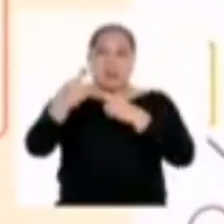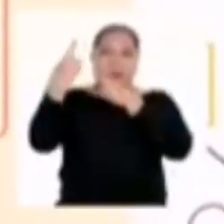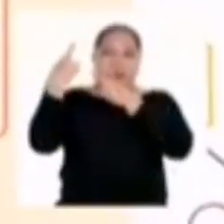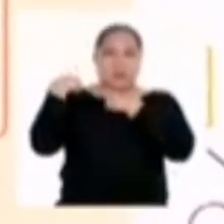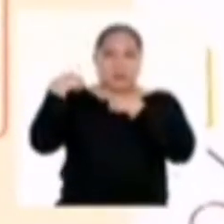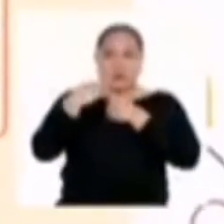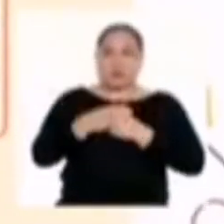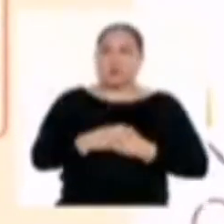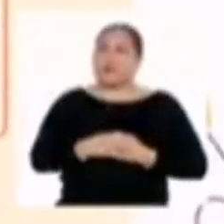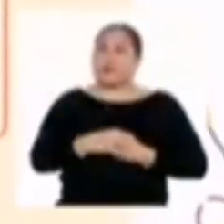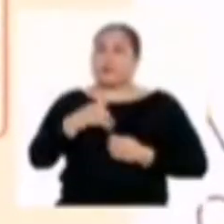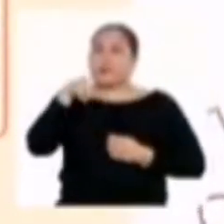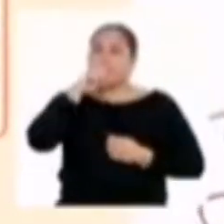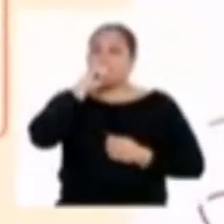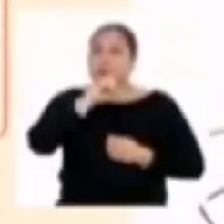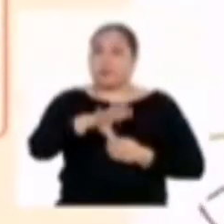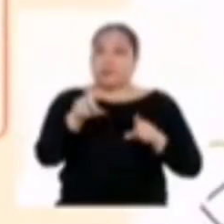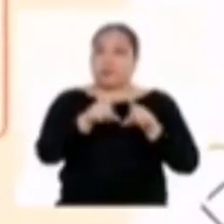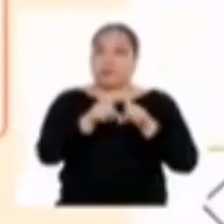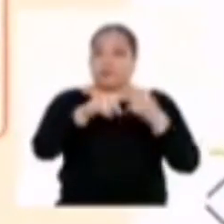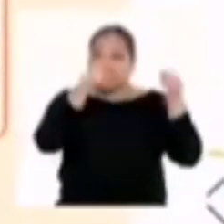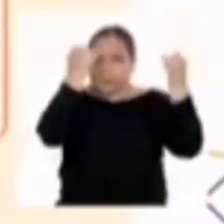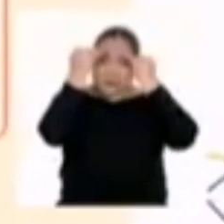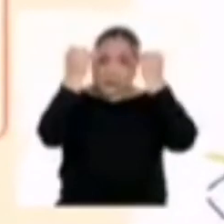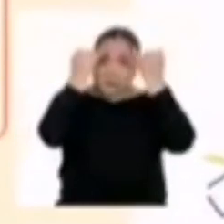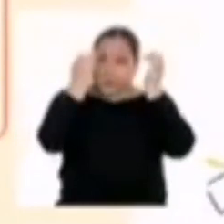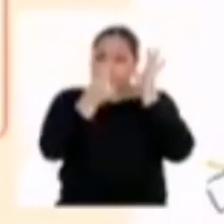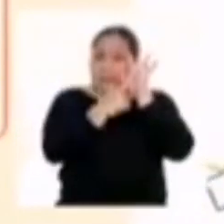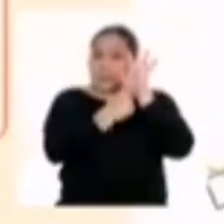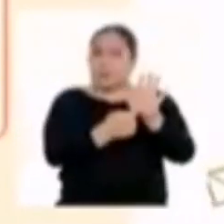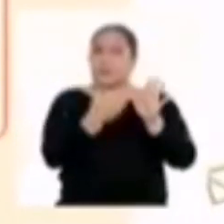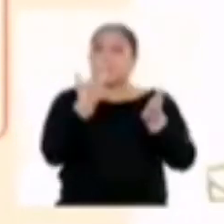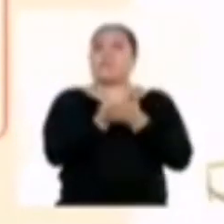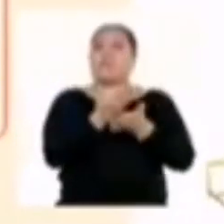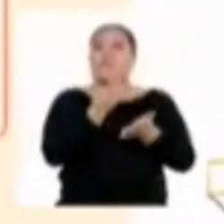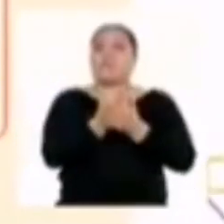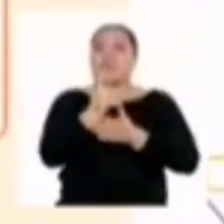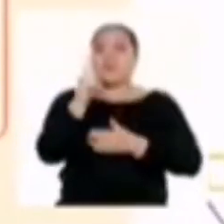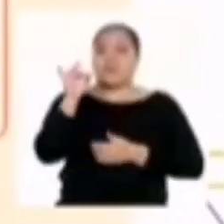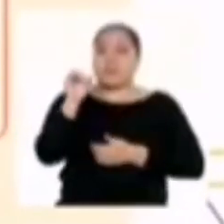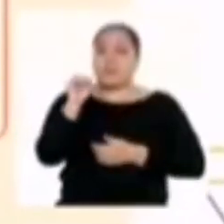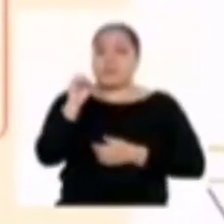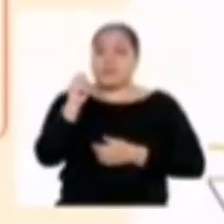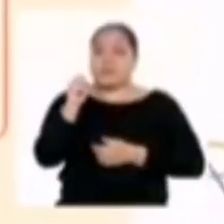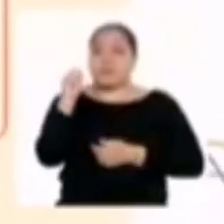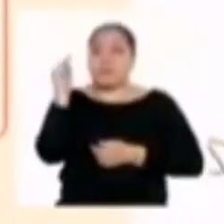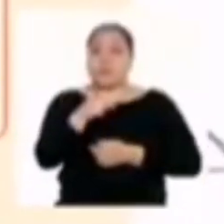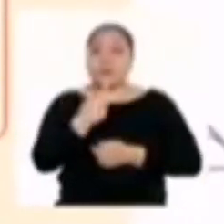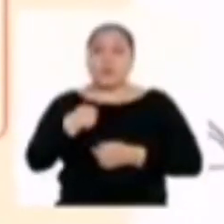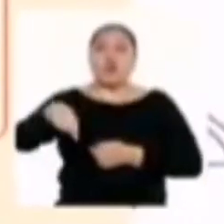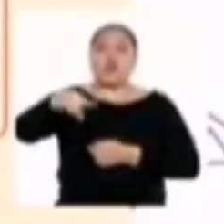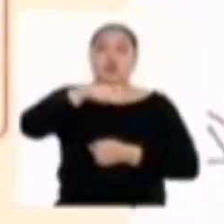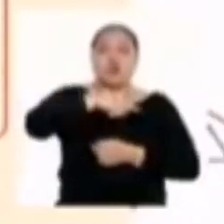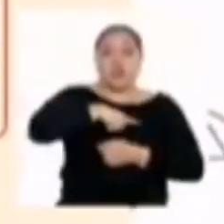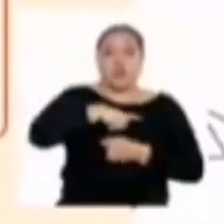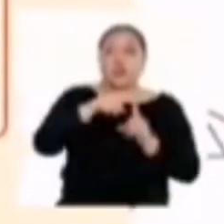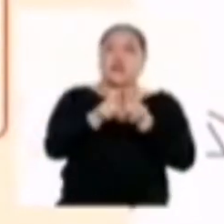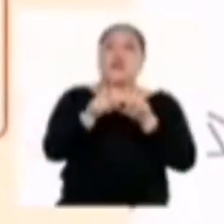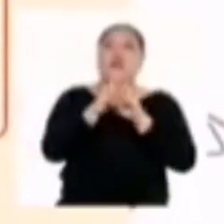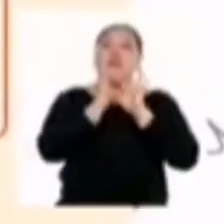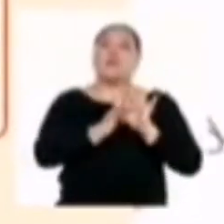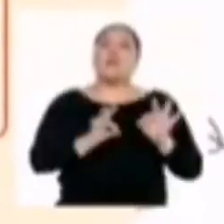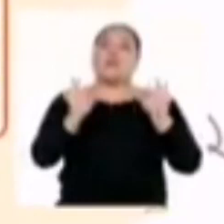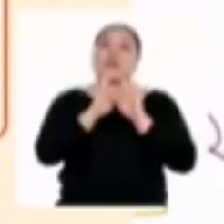responsabilidad, y menciona las ideas que respaldan su tesis, para nosotros y las generaciones